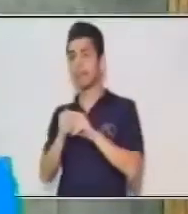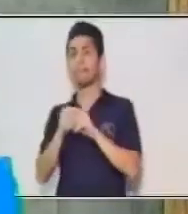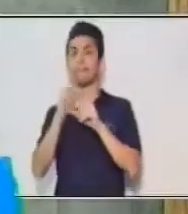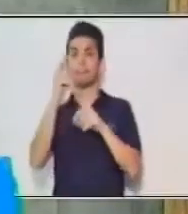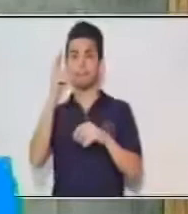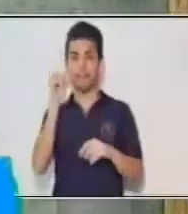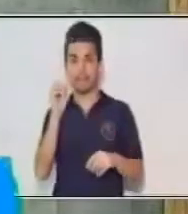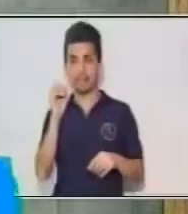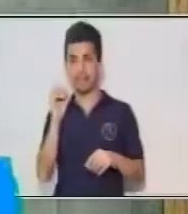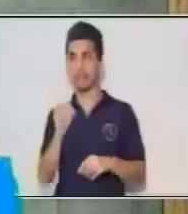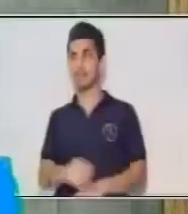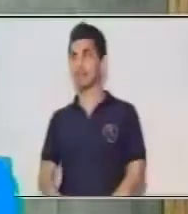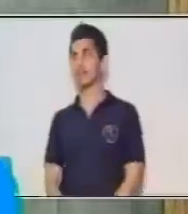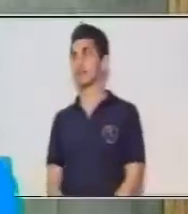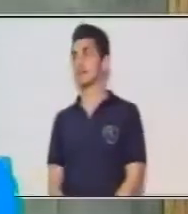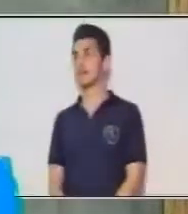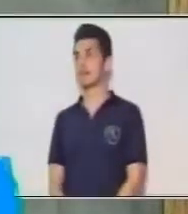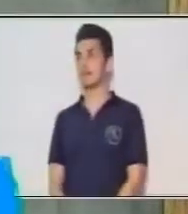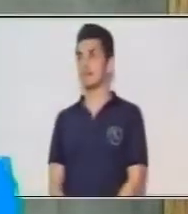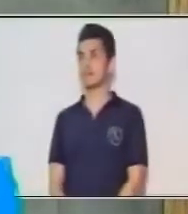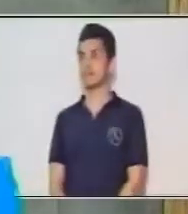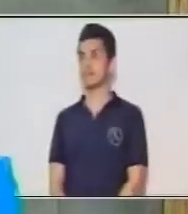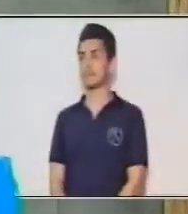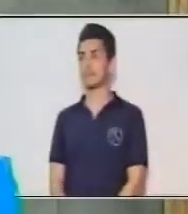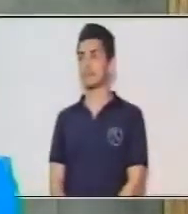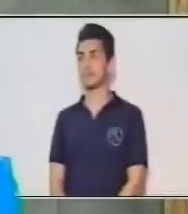bien, 20. Más